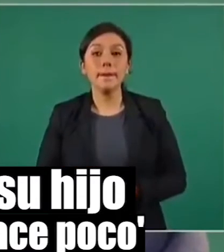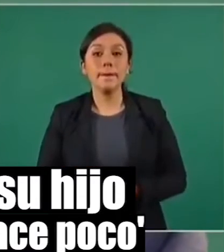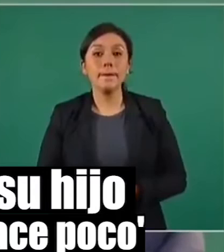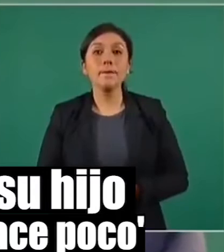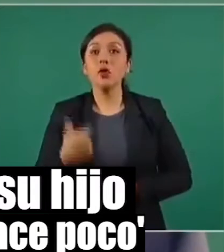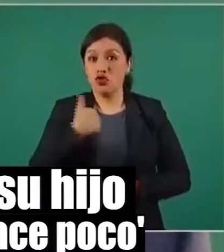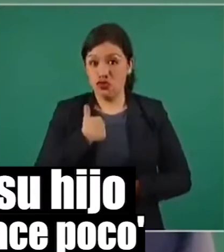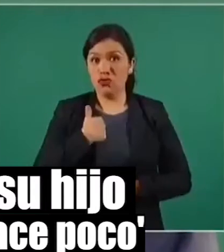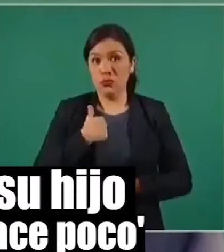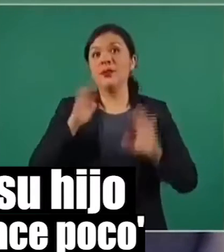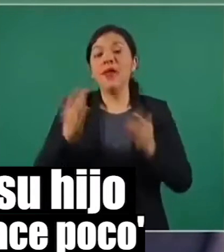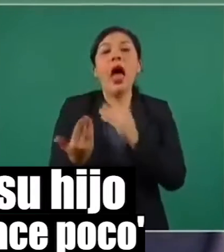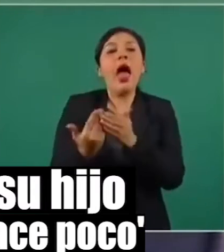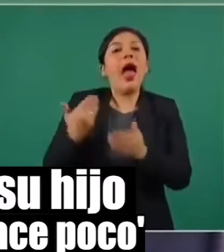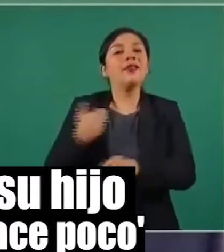y estoy vacunado